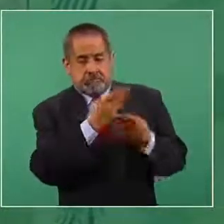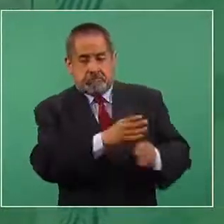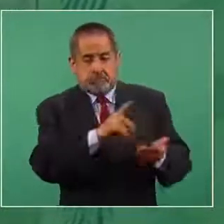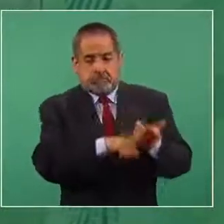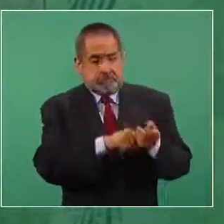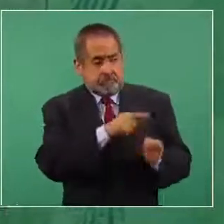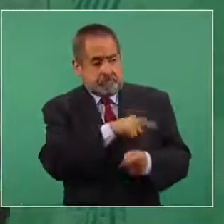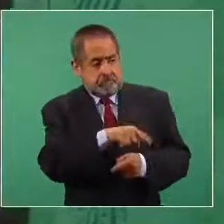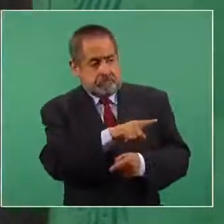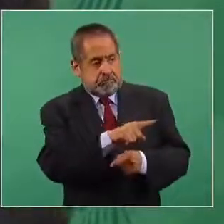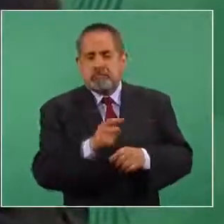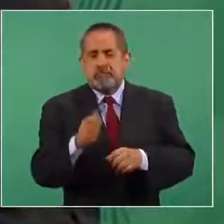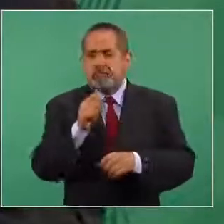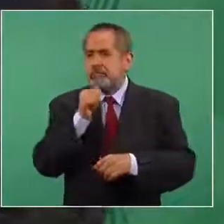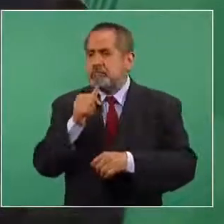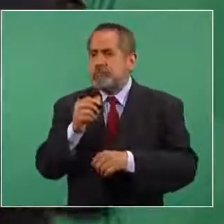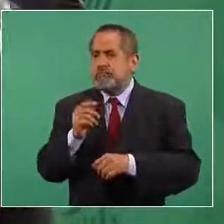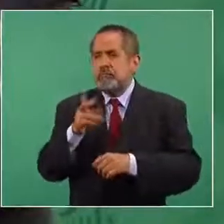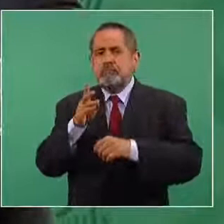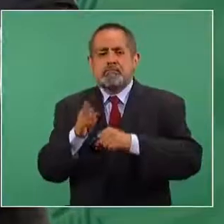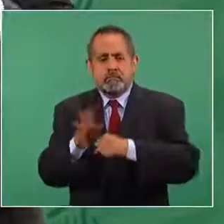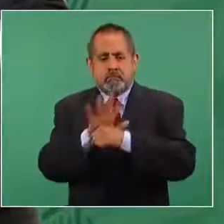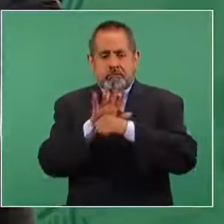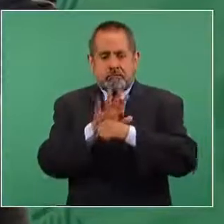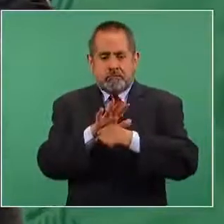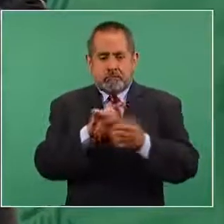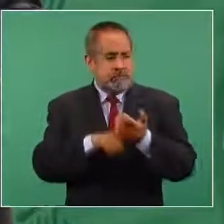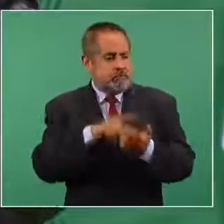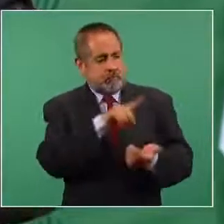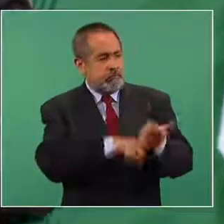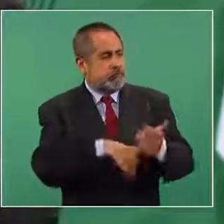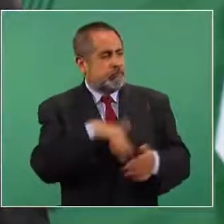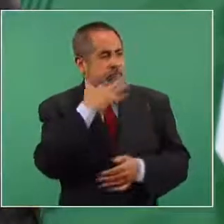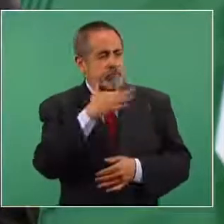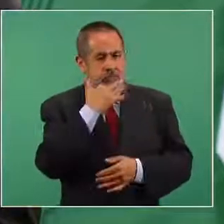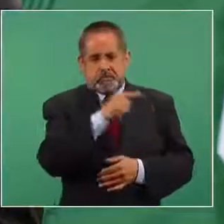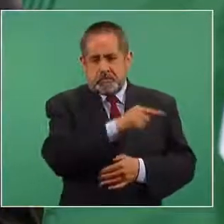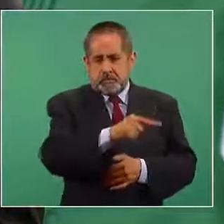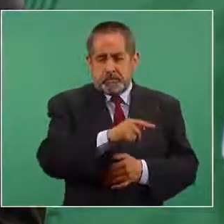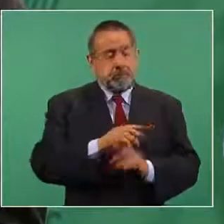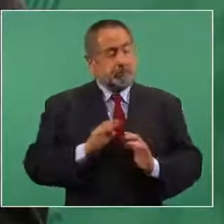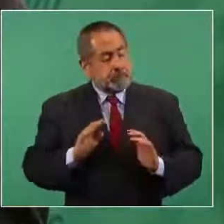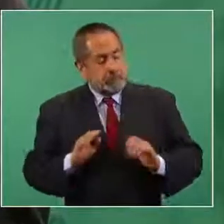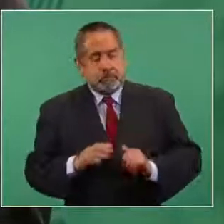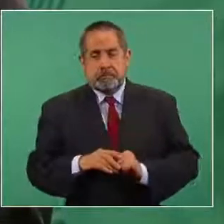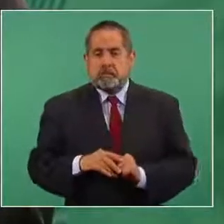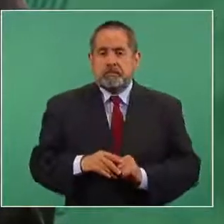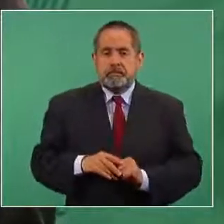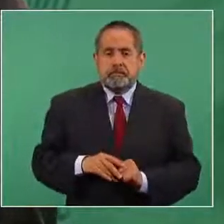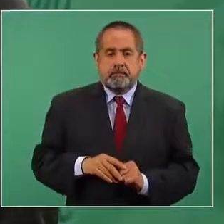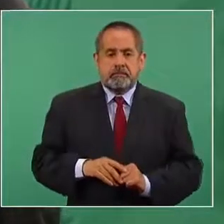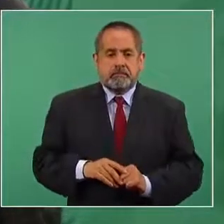fue producto de una pandemia, sino fue producto de la corrupción interna